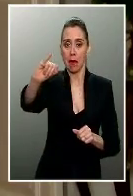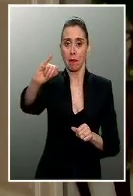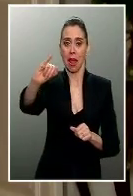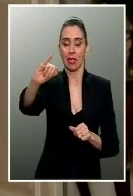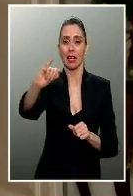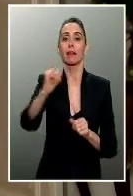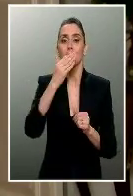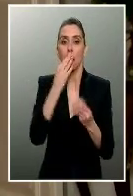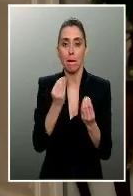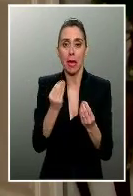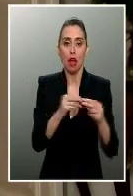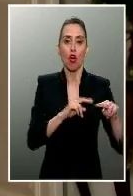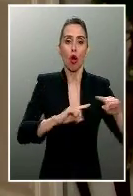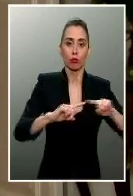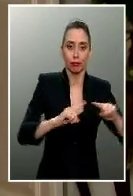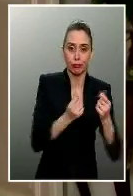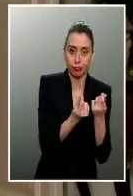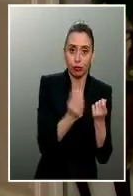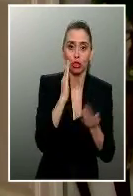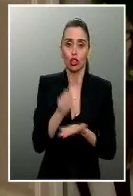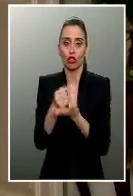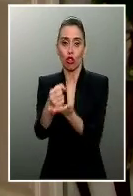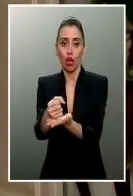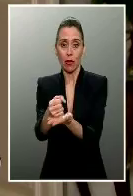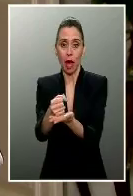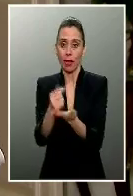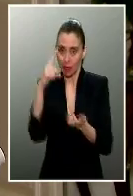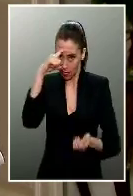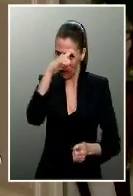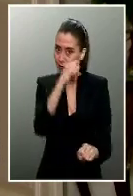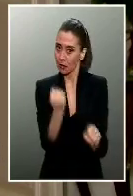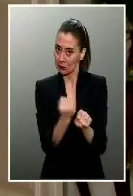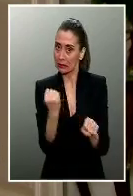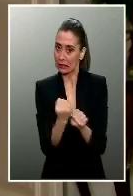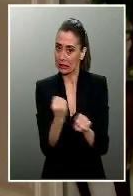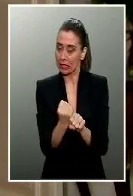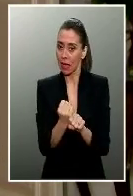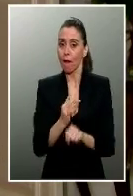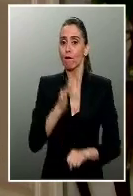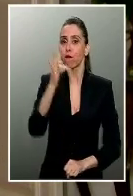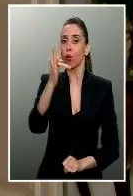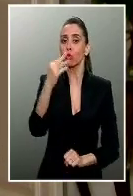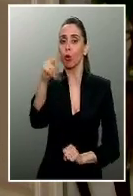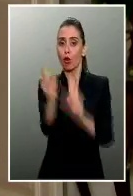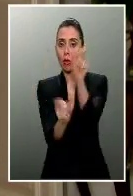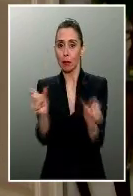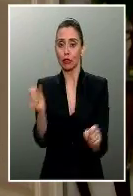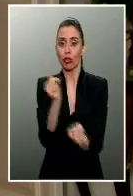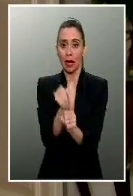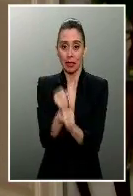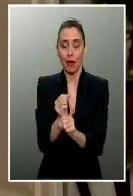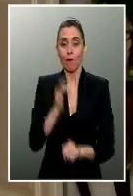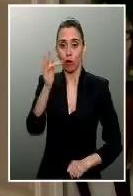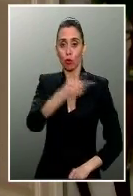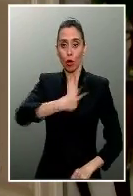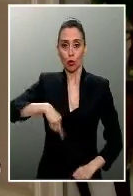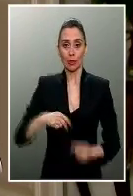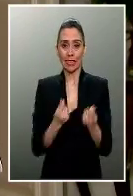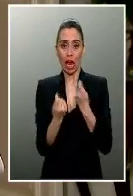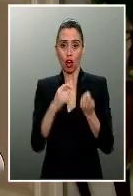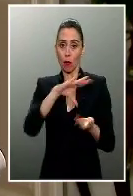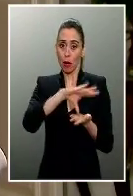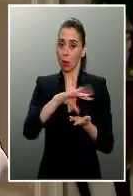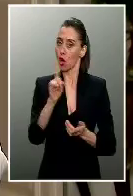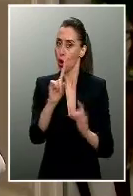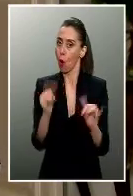eficiencia y su solidaridad es una tarea muy compleja porque con el futuro de los trabajadores y con el futuro de nuestra economía no